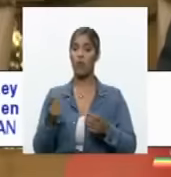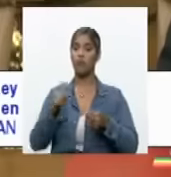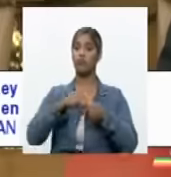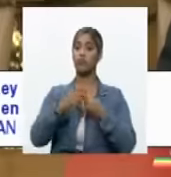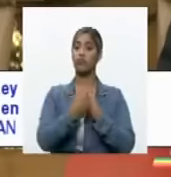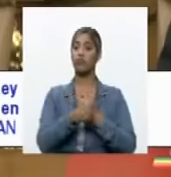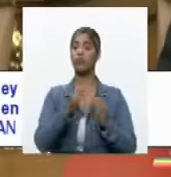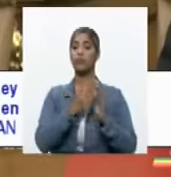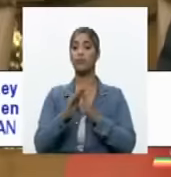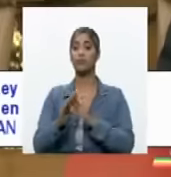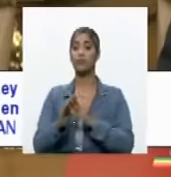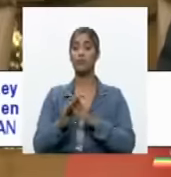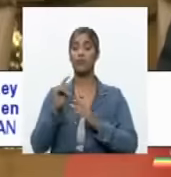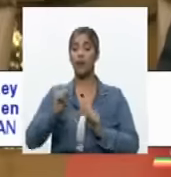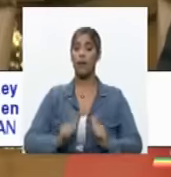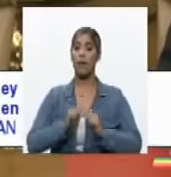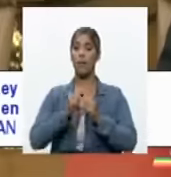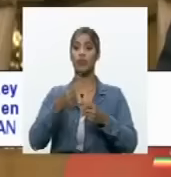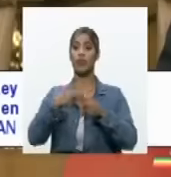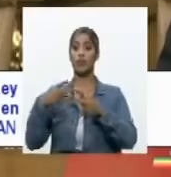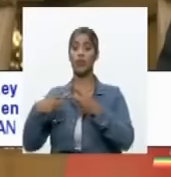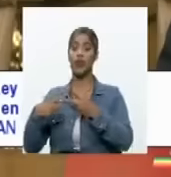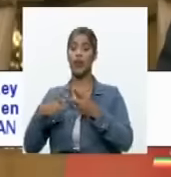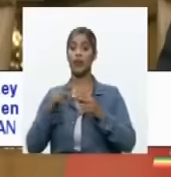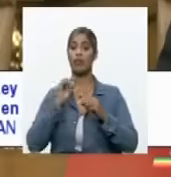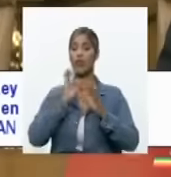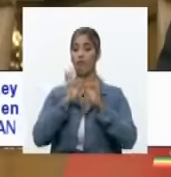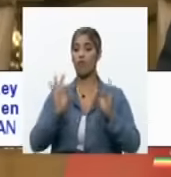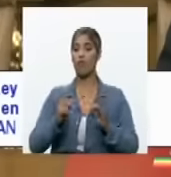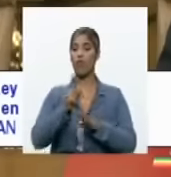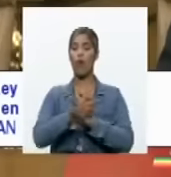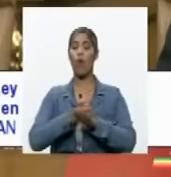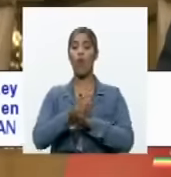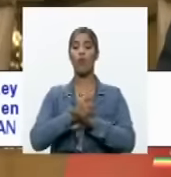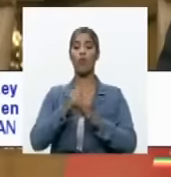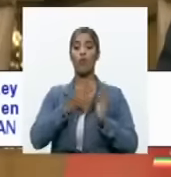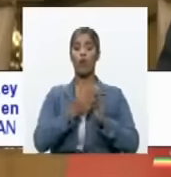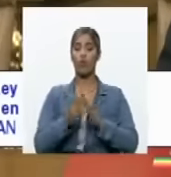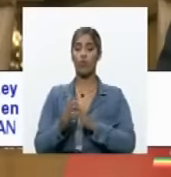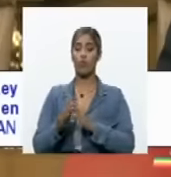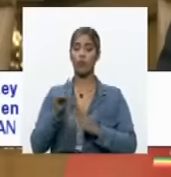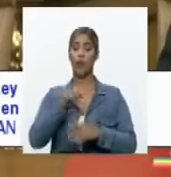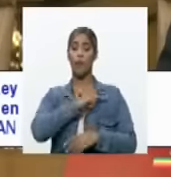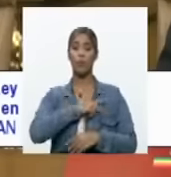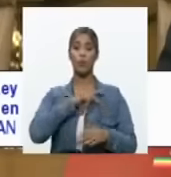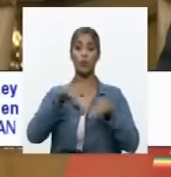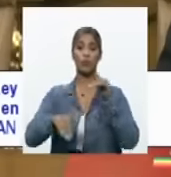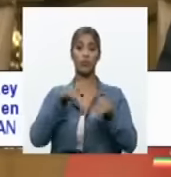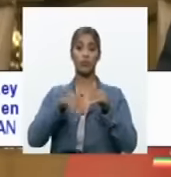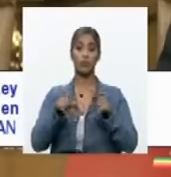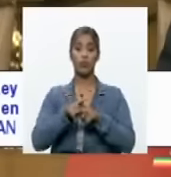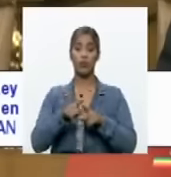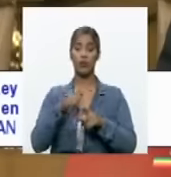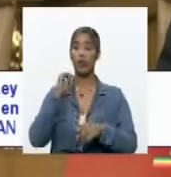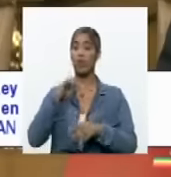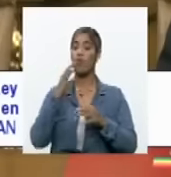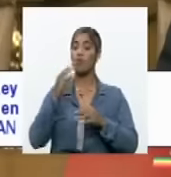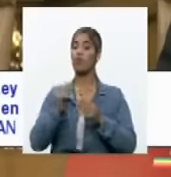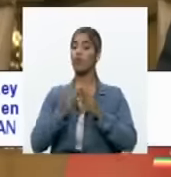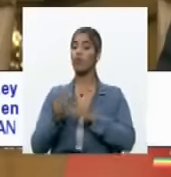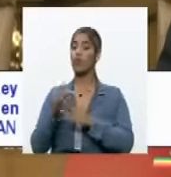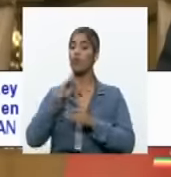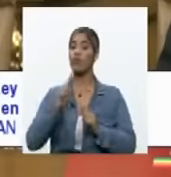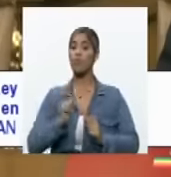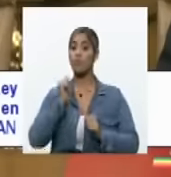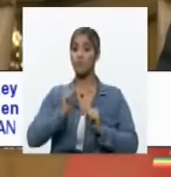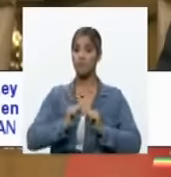la comuna a instalar las distintas instancias del gobierno de la comuna. La Comisión Electoral Comunal conducirá la